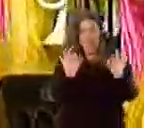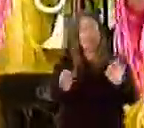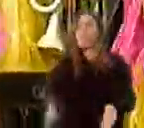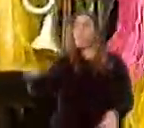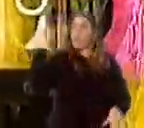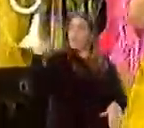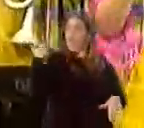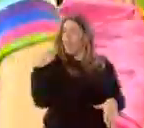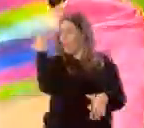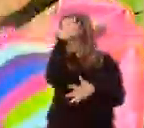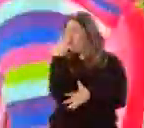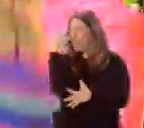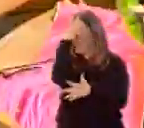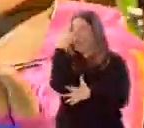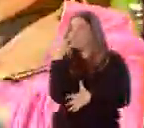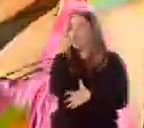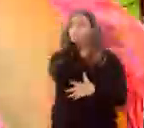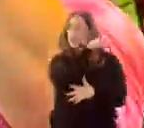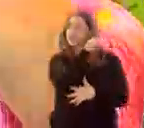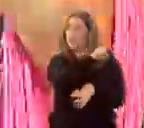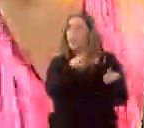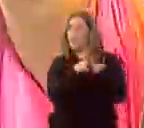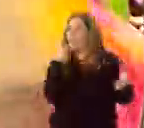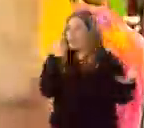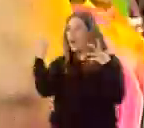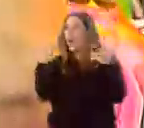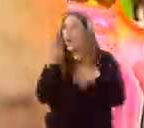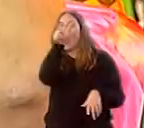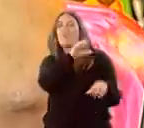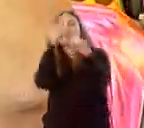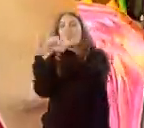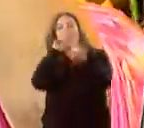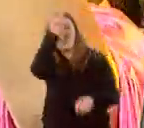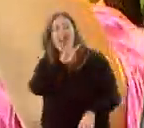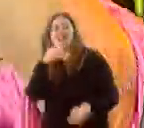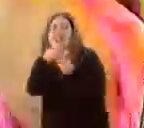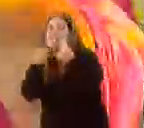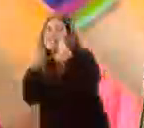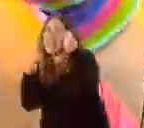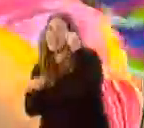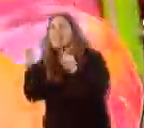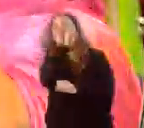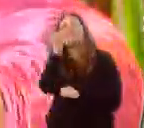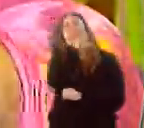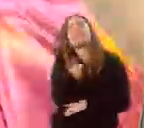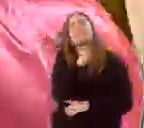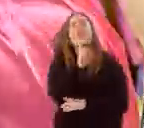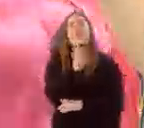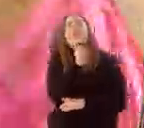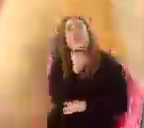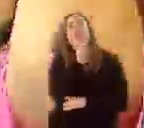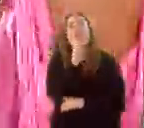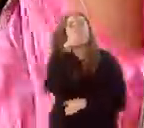pudo utilizar como marta el número canarios y probar que tú querías